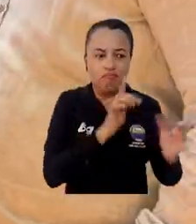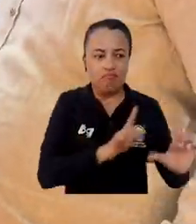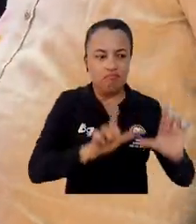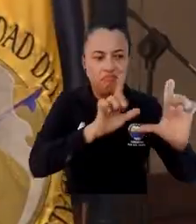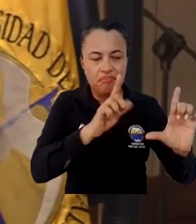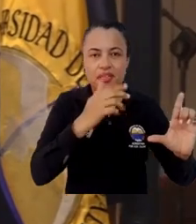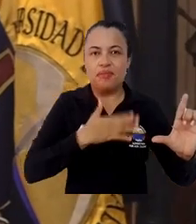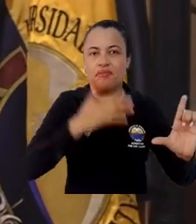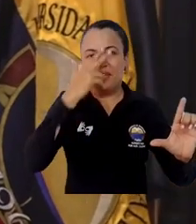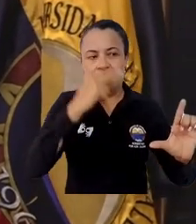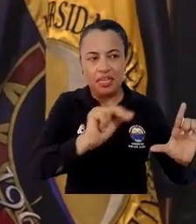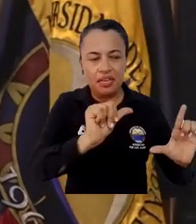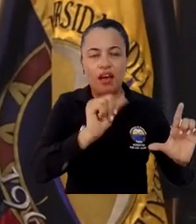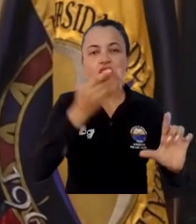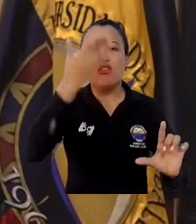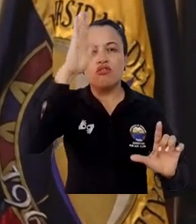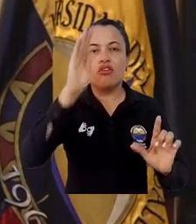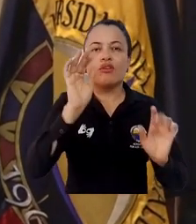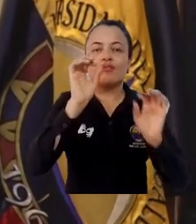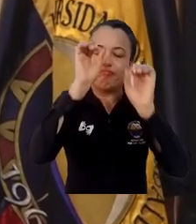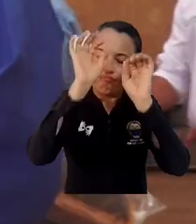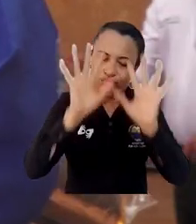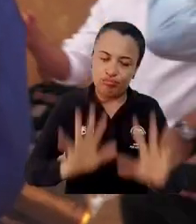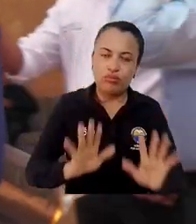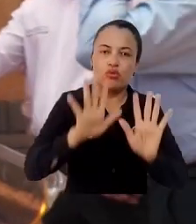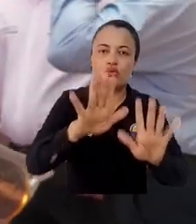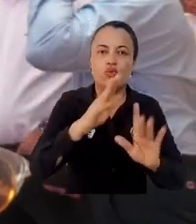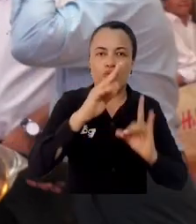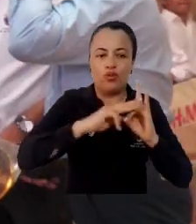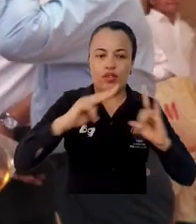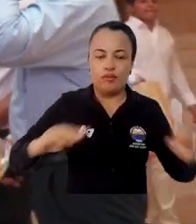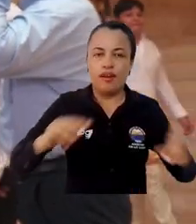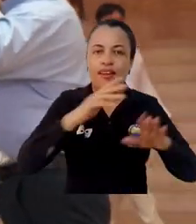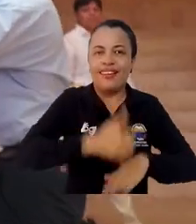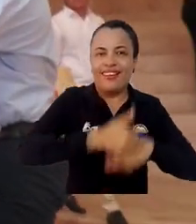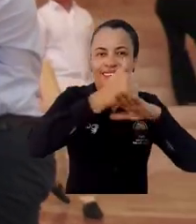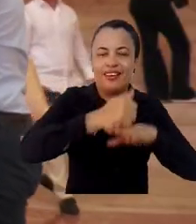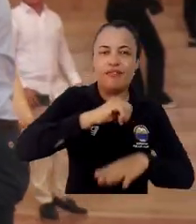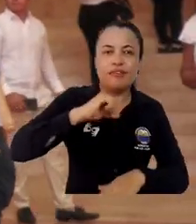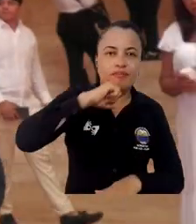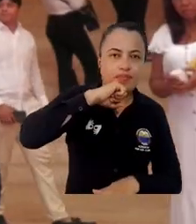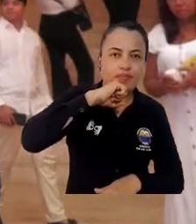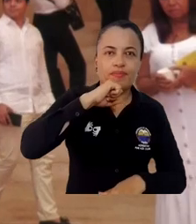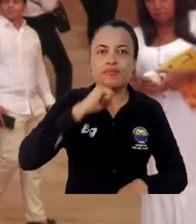Orgulloso del título de mi hija y que Dios siga guardando la Universidad del Magdalena en